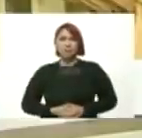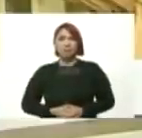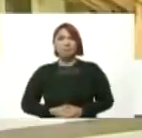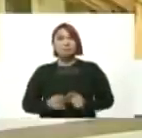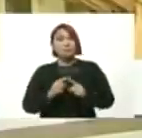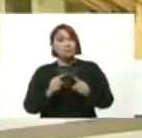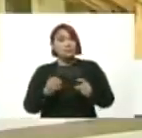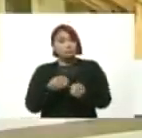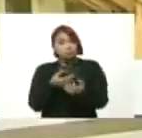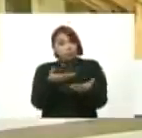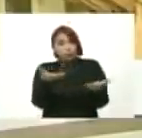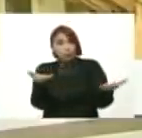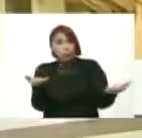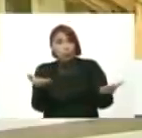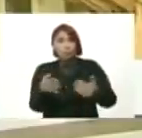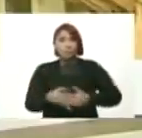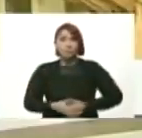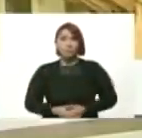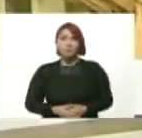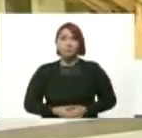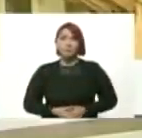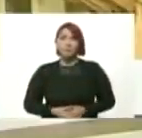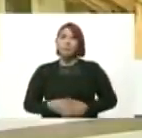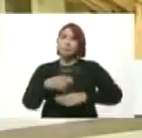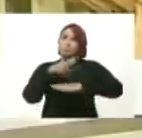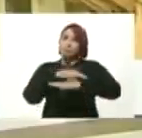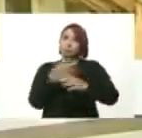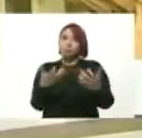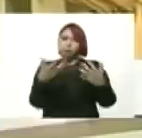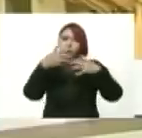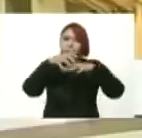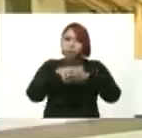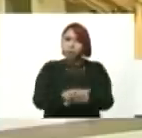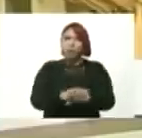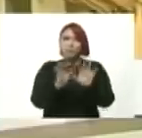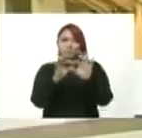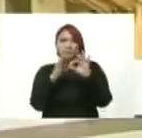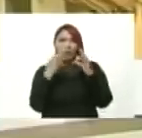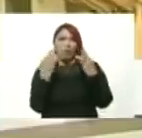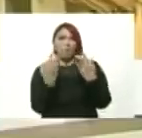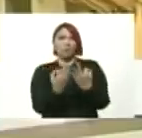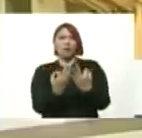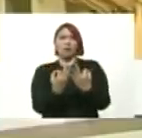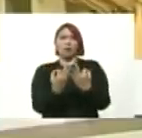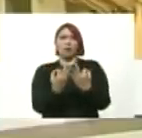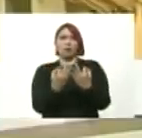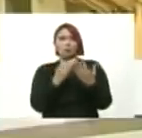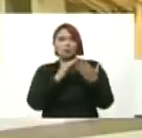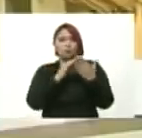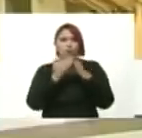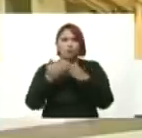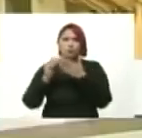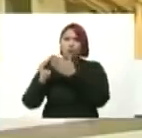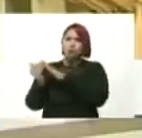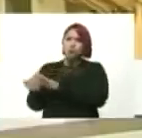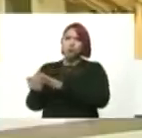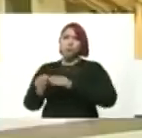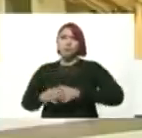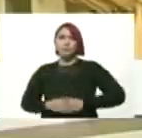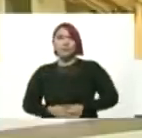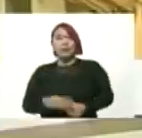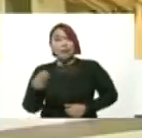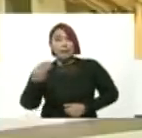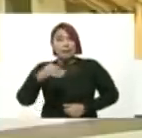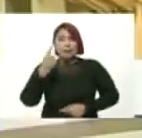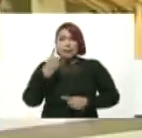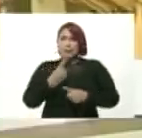ustedes la medicina integral familiar comunitaria y además